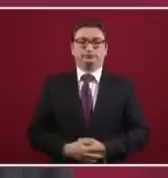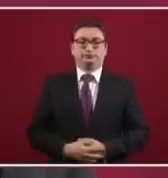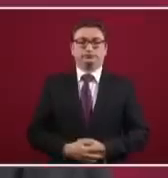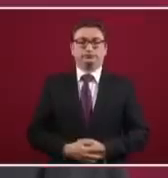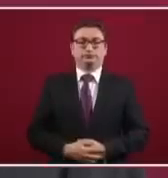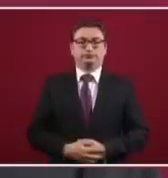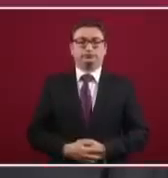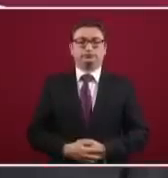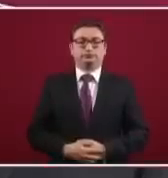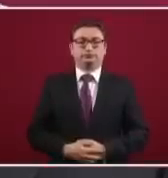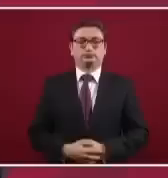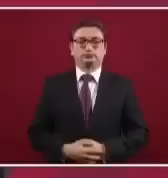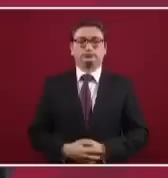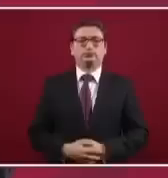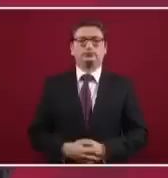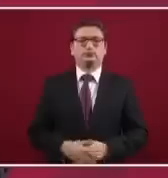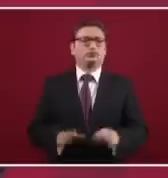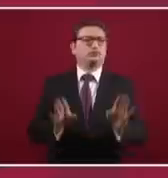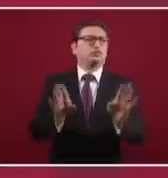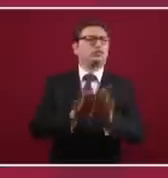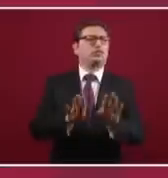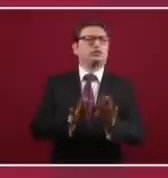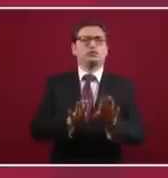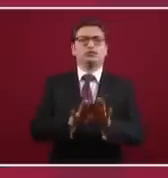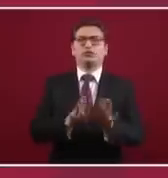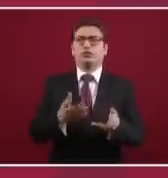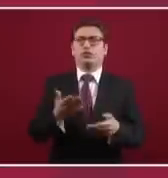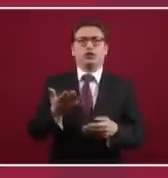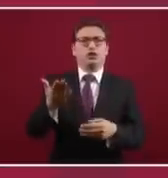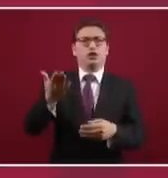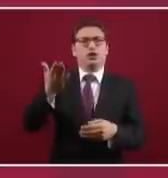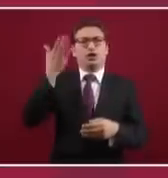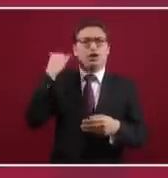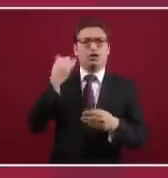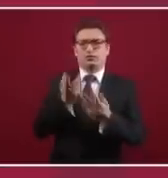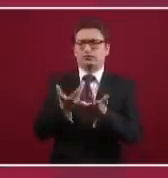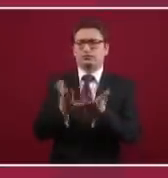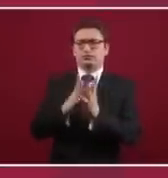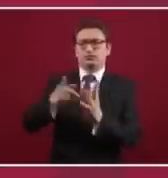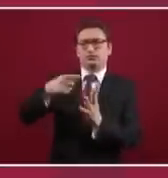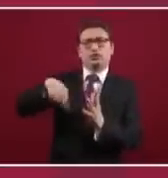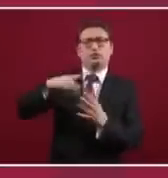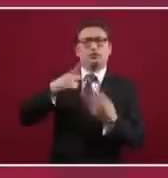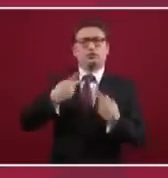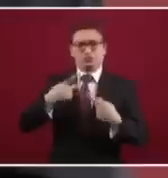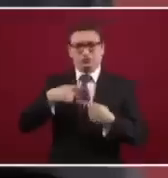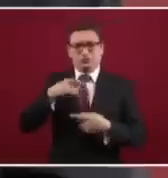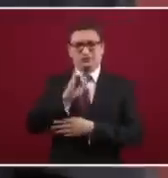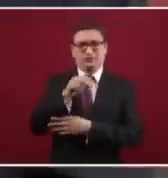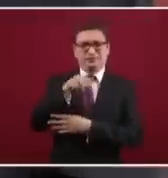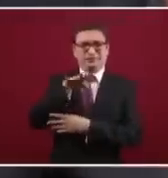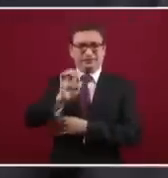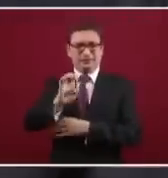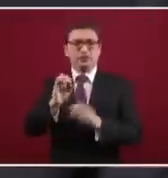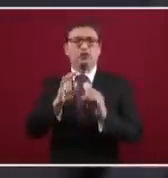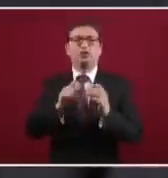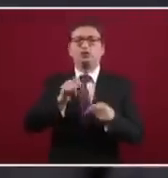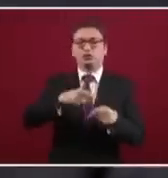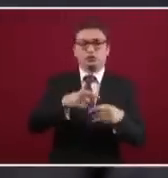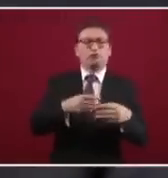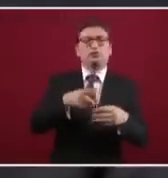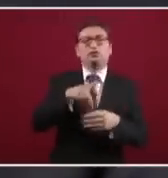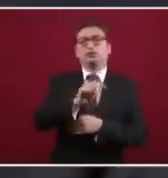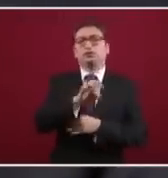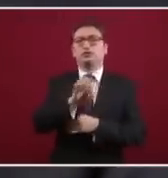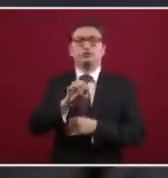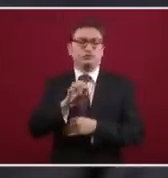¿cómo se nombraba al Consejo del INE o al Tribunal